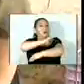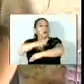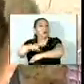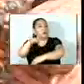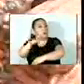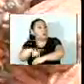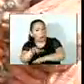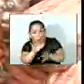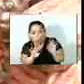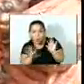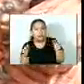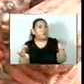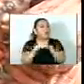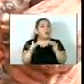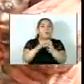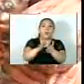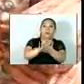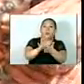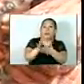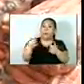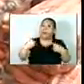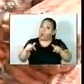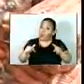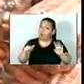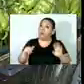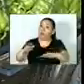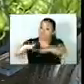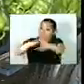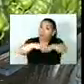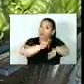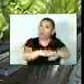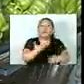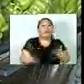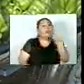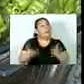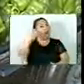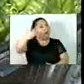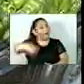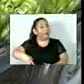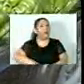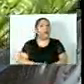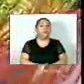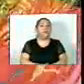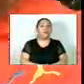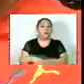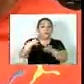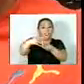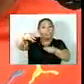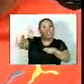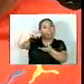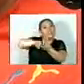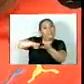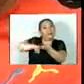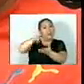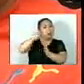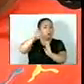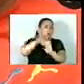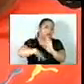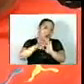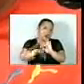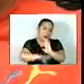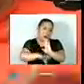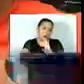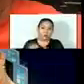momento se mantiene, pero desde ya advierten que también podrían aumentar. El chileo, como les digo, estamos dando barato, pues